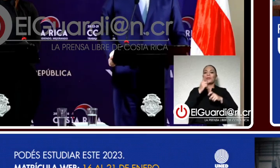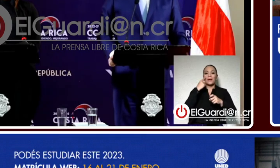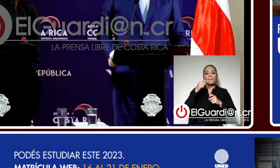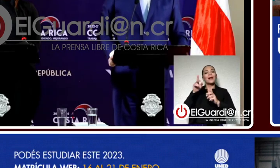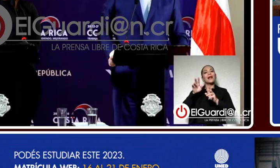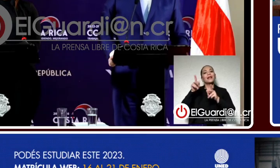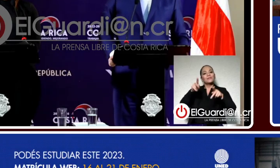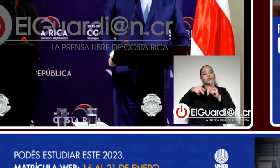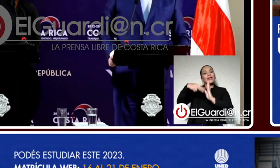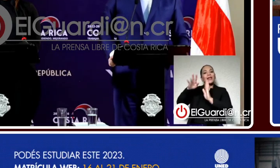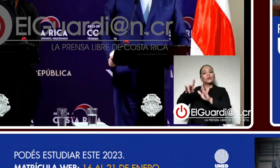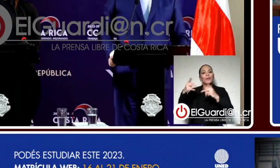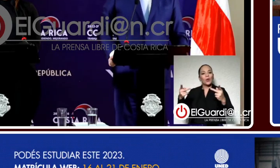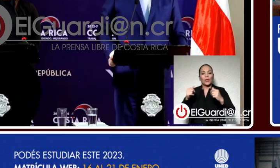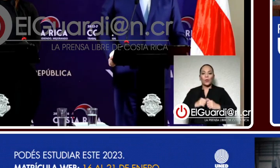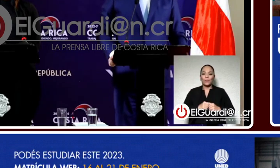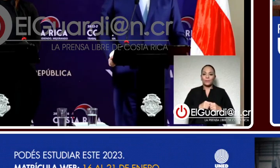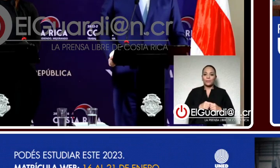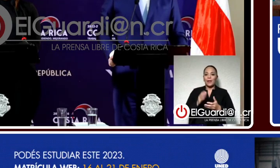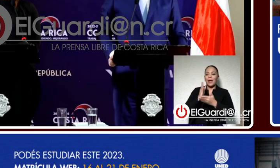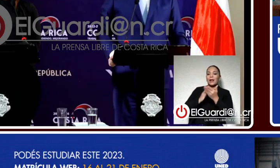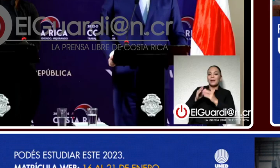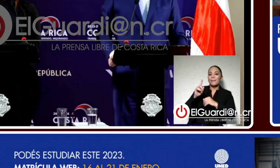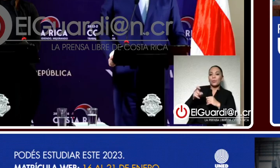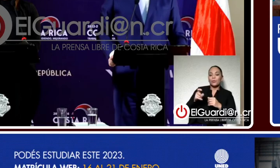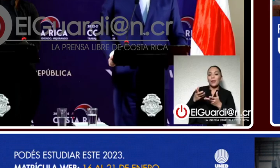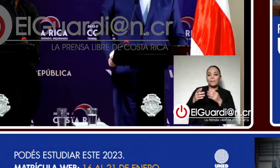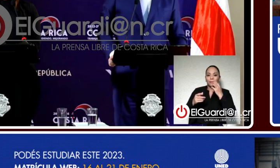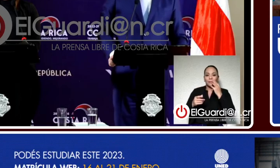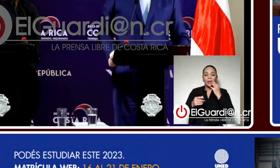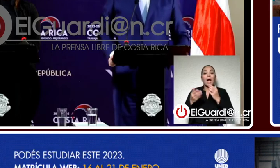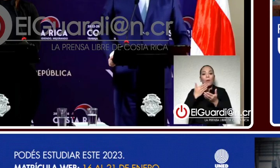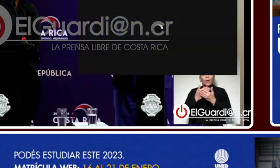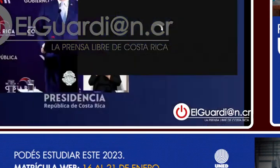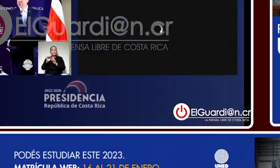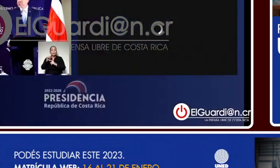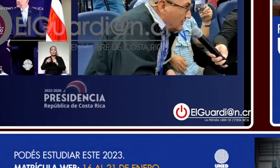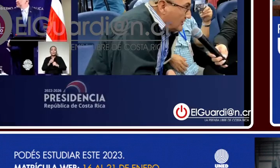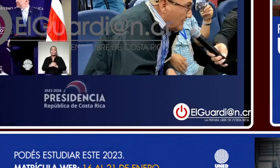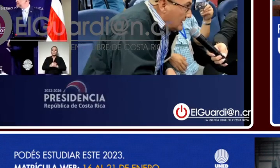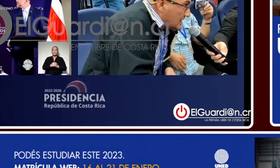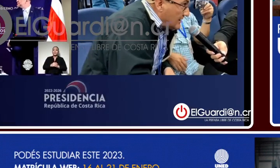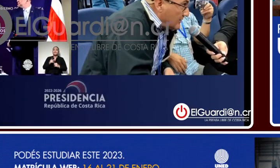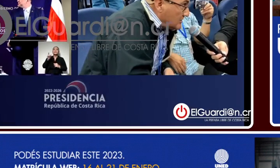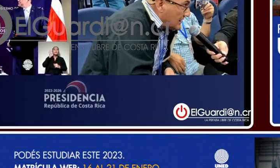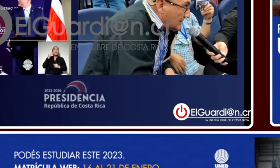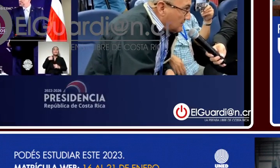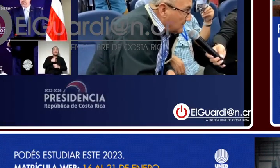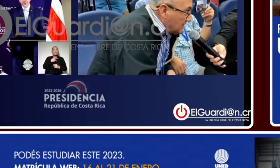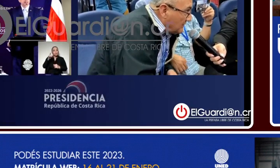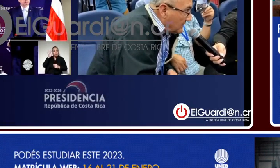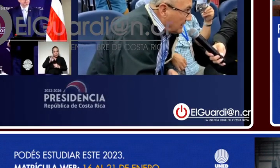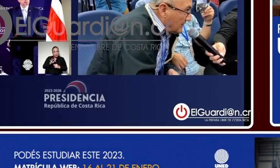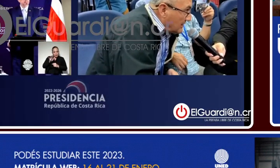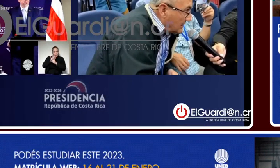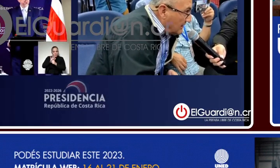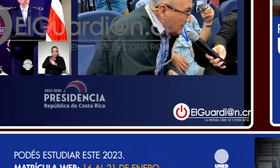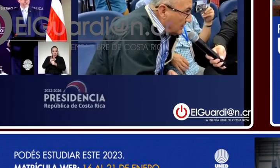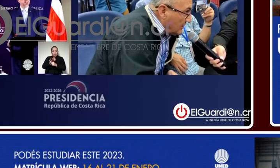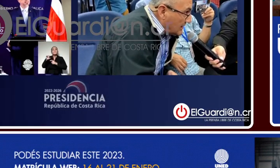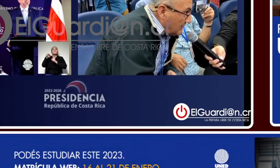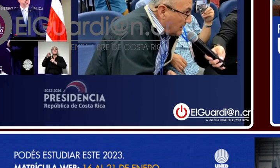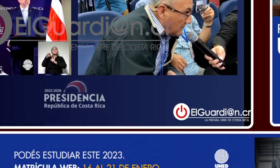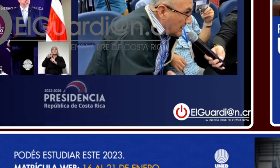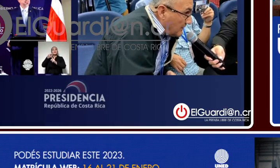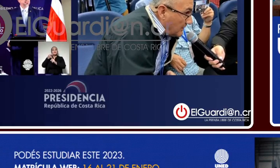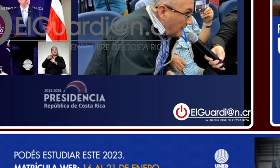pregunta. La señora, pero, no, si alguien tiene una pregunta. La pregunta, sí, pregunta. No, la pregunta es la siguiente. Es, señora ministra, ¿cree usted que esas presiones vinieron a través